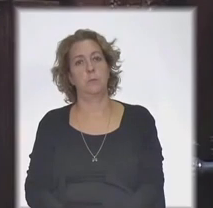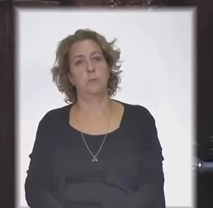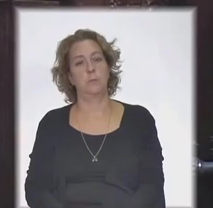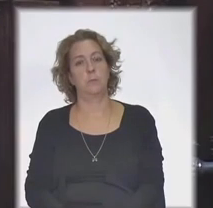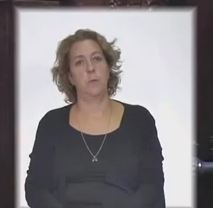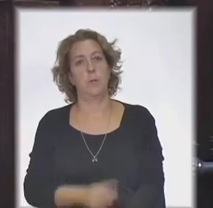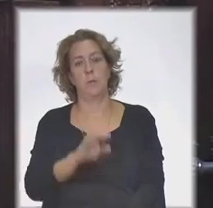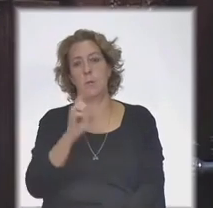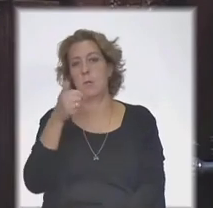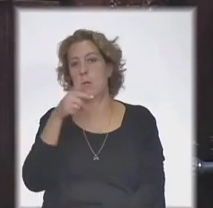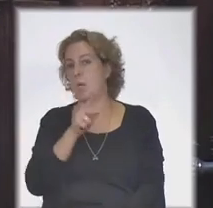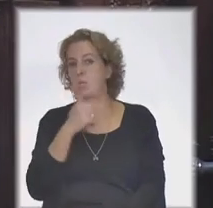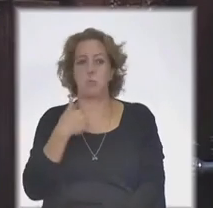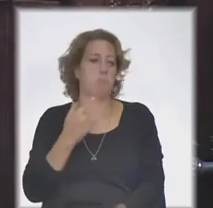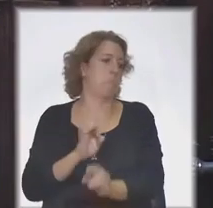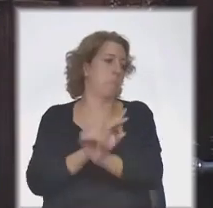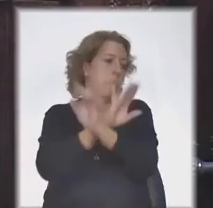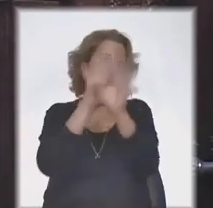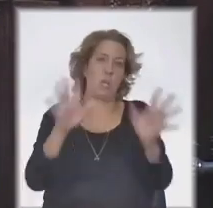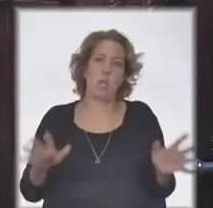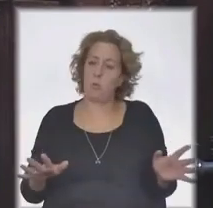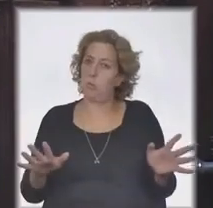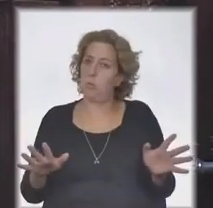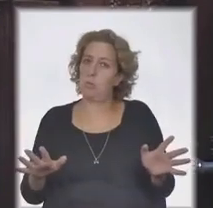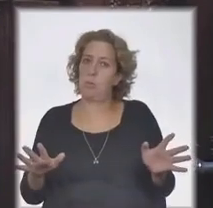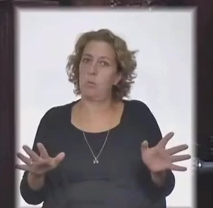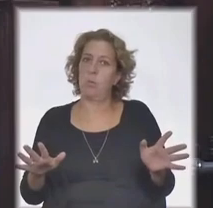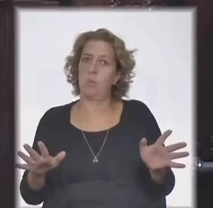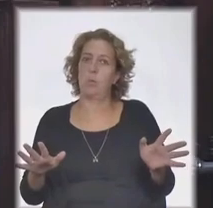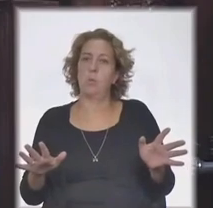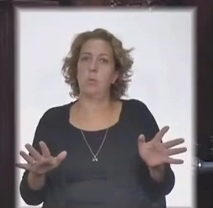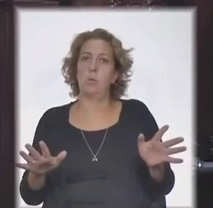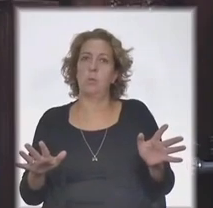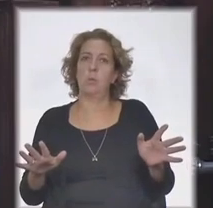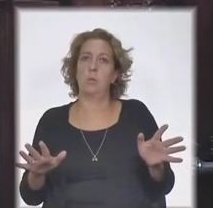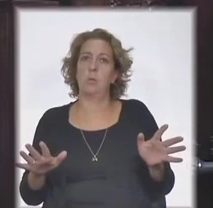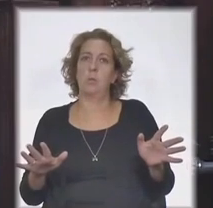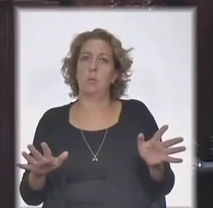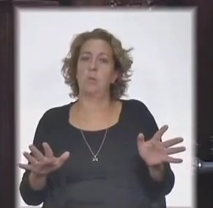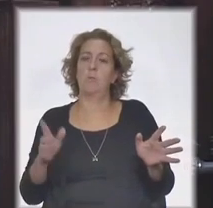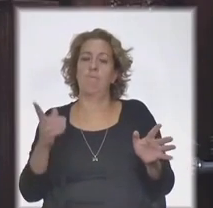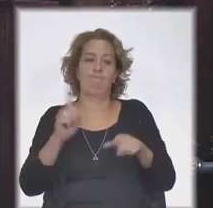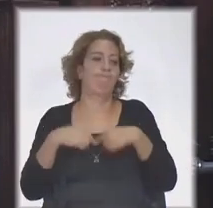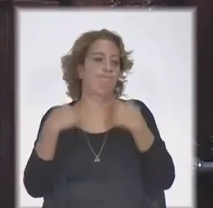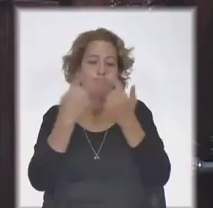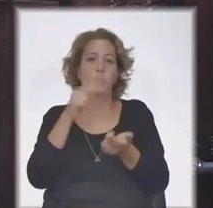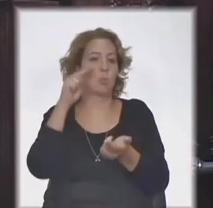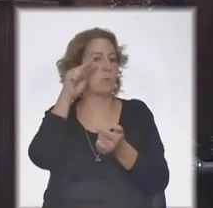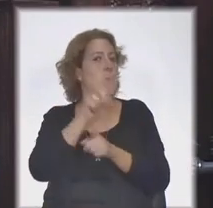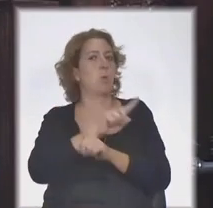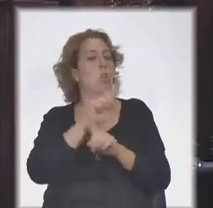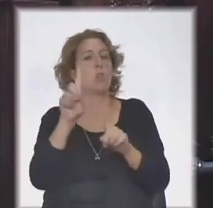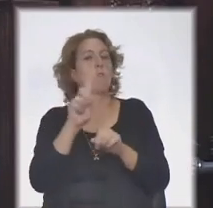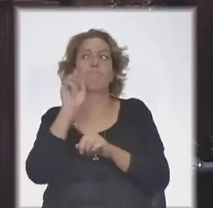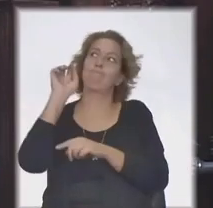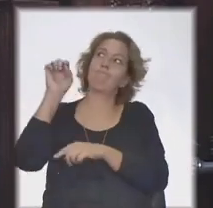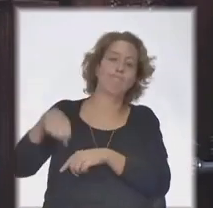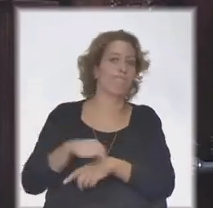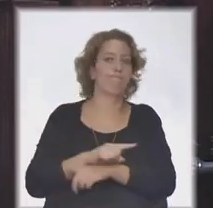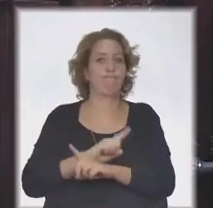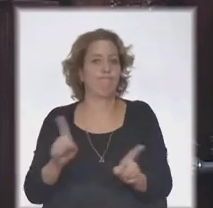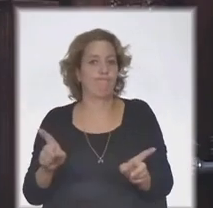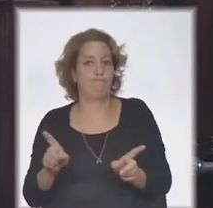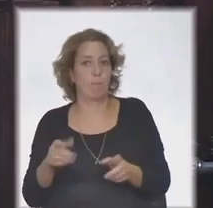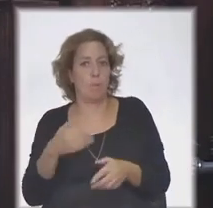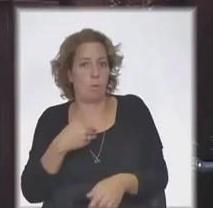El GACH es muy claro en sus recomendaciones y nosotros vemos que no son llevadas en cuenta por el gobierno y consideramos que eso es un